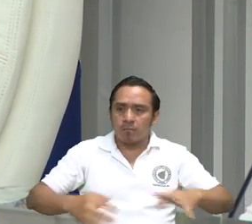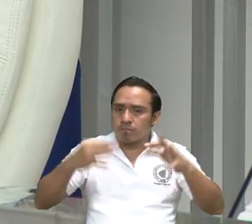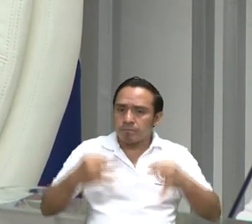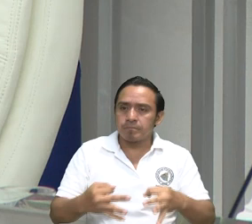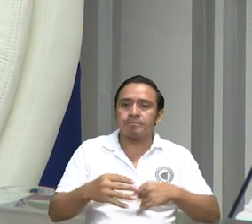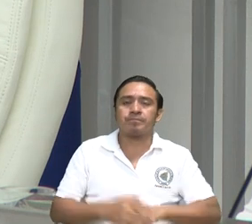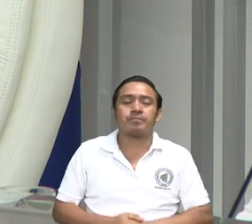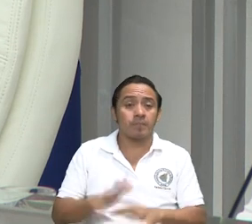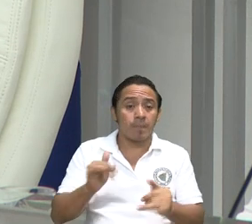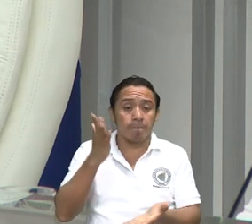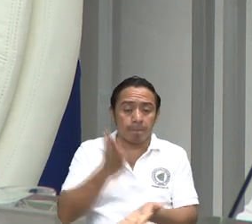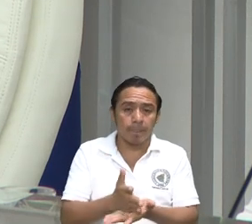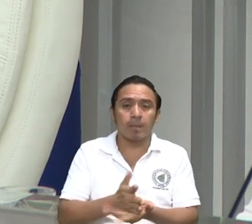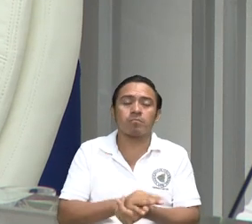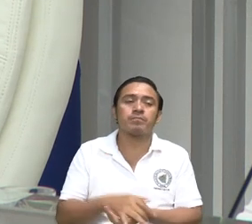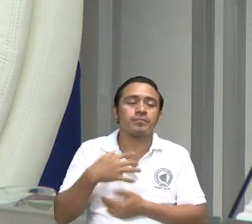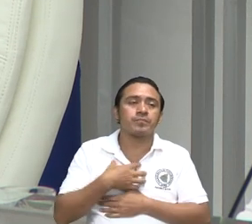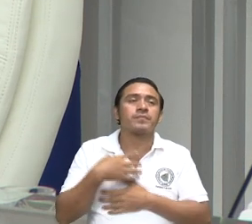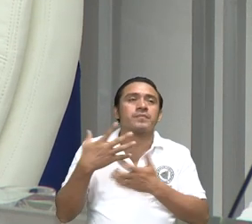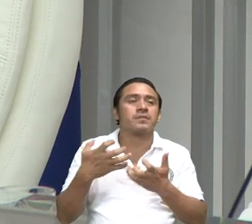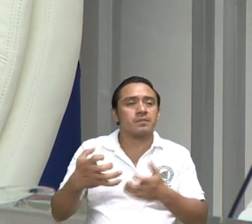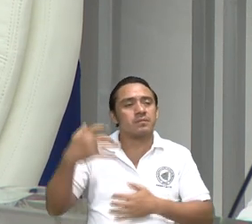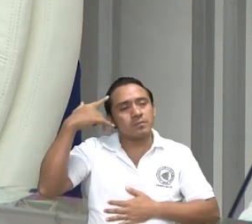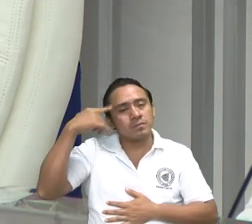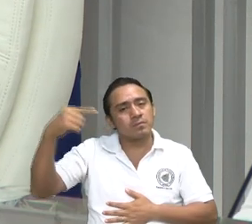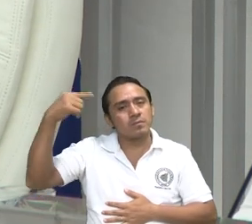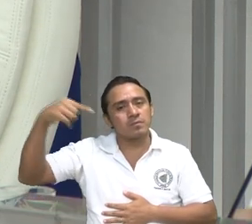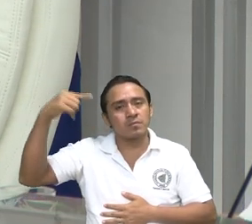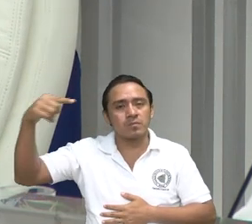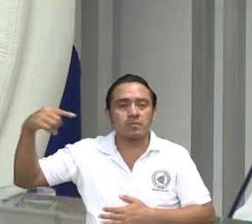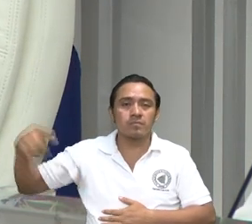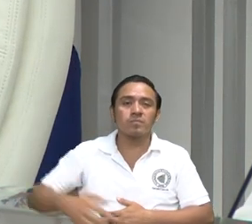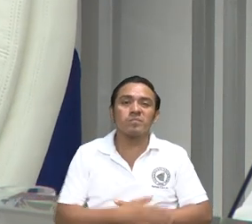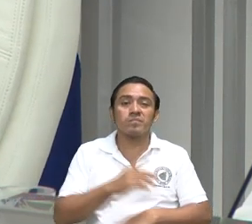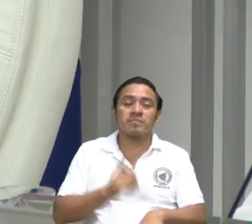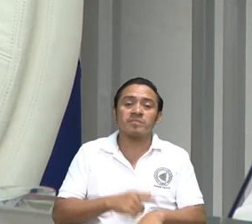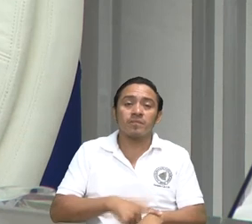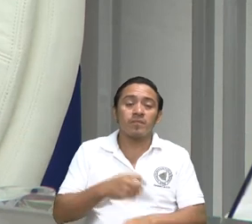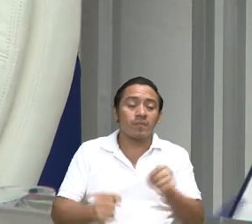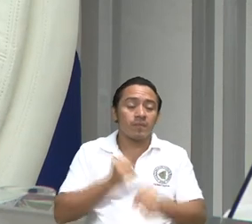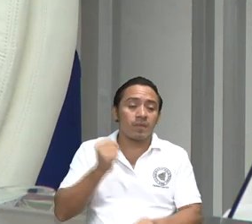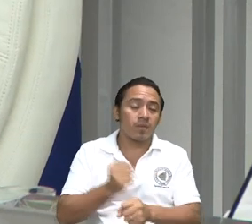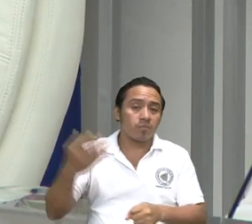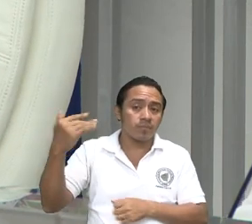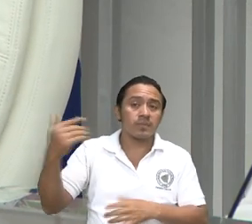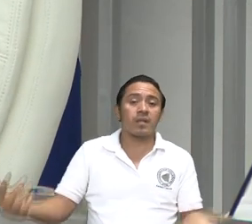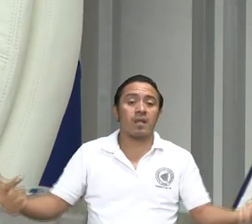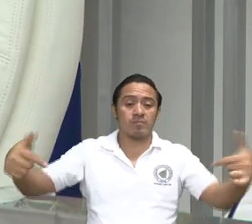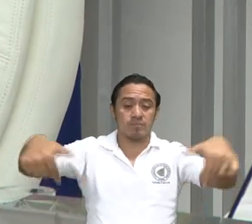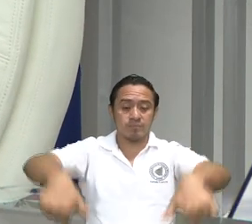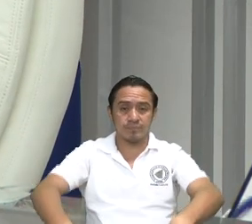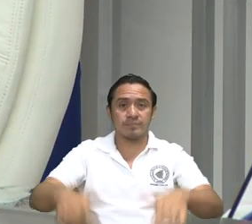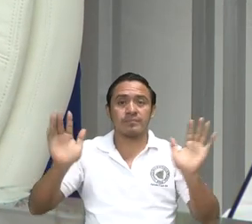definitiva ha sido el anhelo de las y los nicaragüenses desde nuestros antepasados hasta nuestros